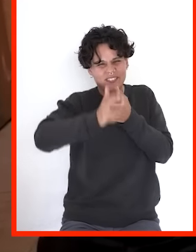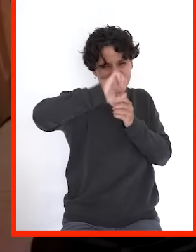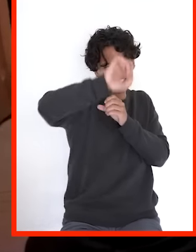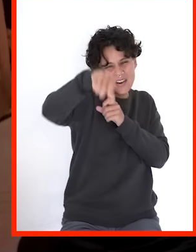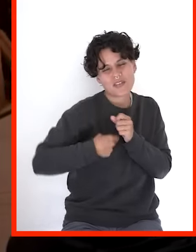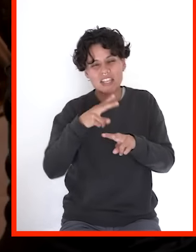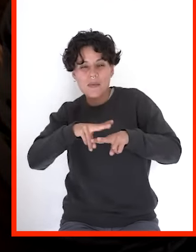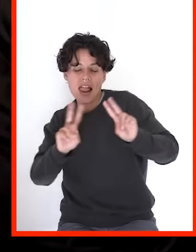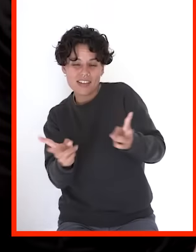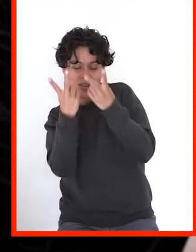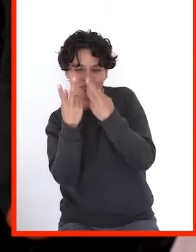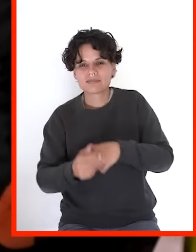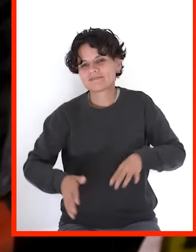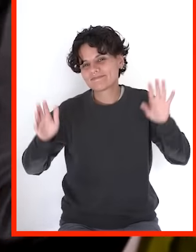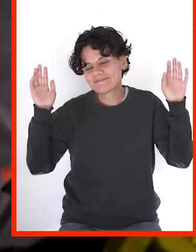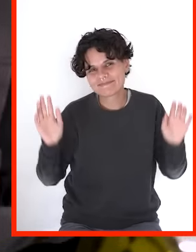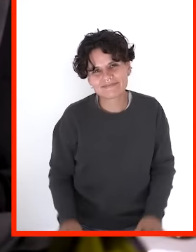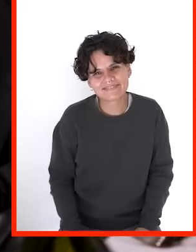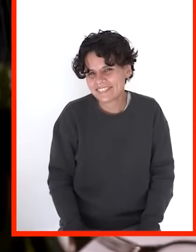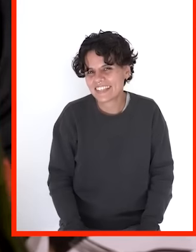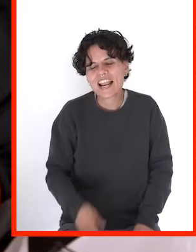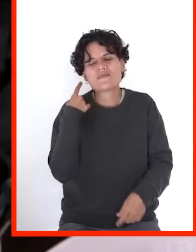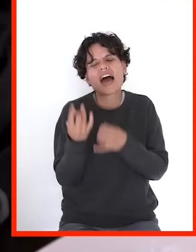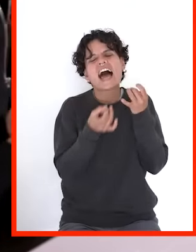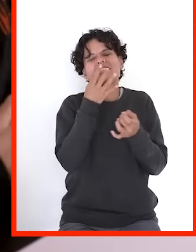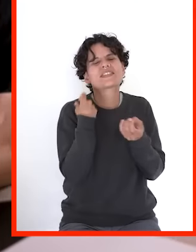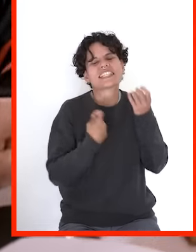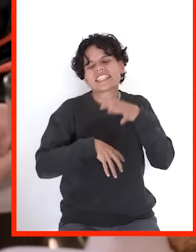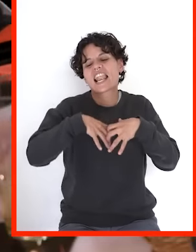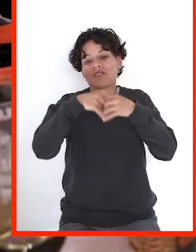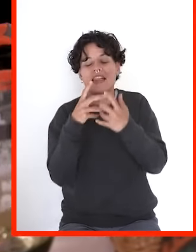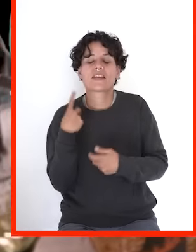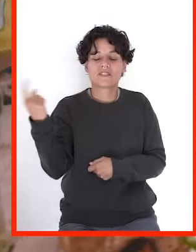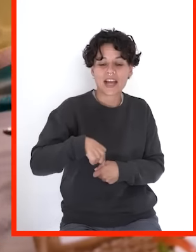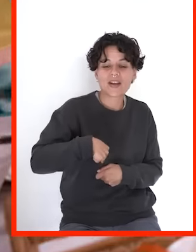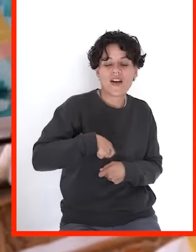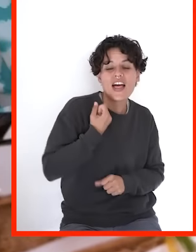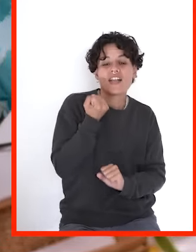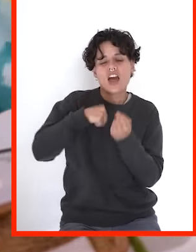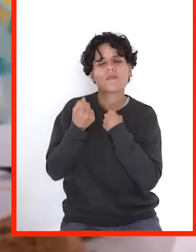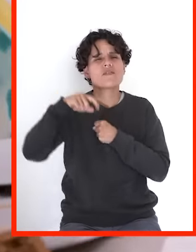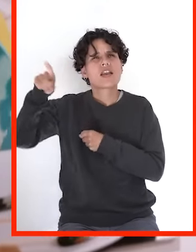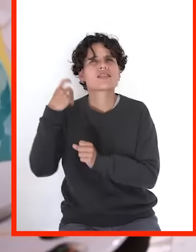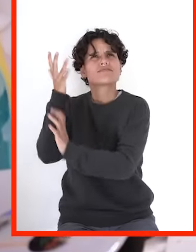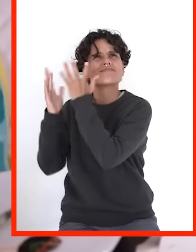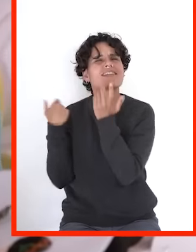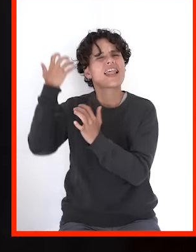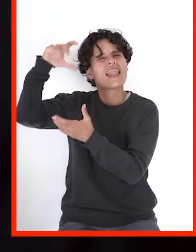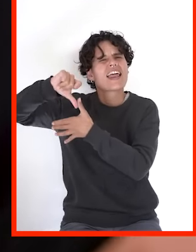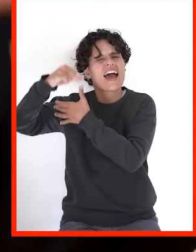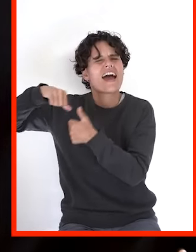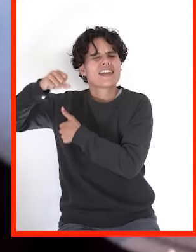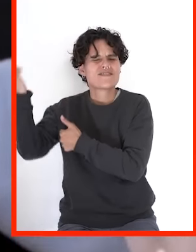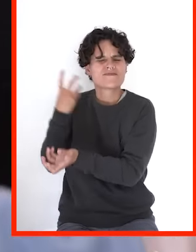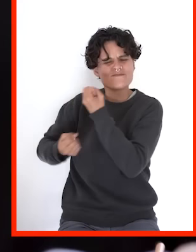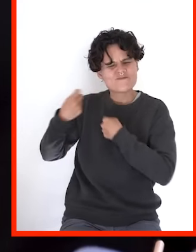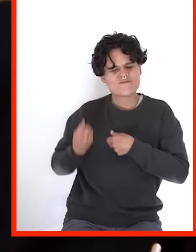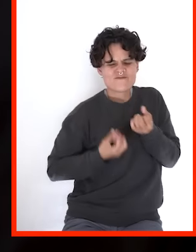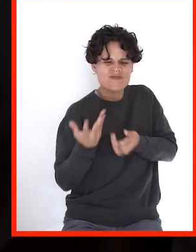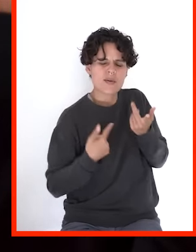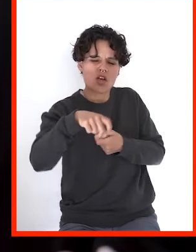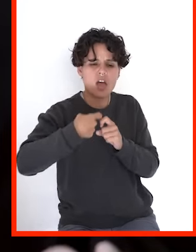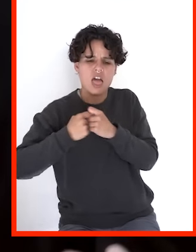ruca, se reparará la jupa, ya no espantará maruta, derribatará el azúcar, se levantará la gruta. Vengo. Toda la movida que me traje de la zona caribeña con la género me entera, mira. Vengo. Para